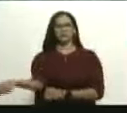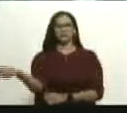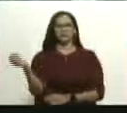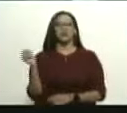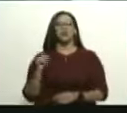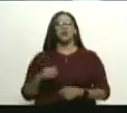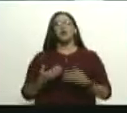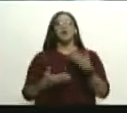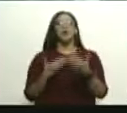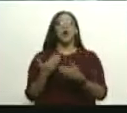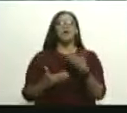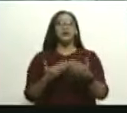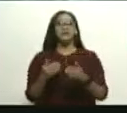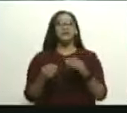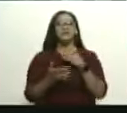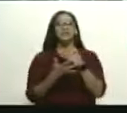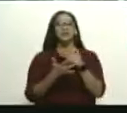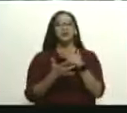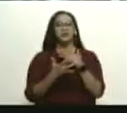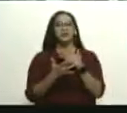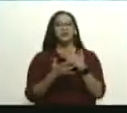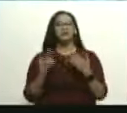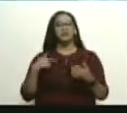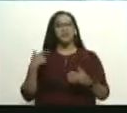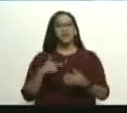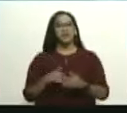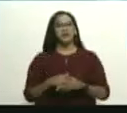con los avances tecnológicos con los que se cuenta.